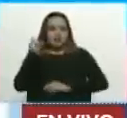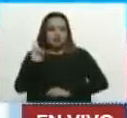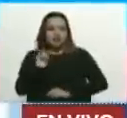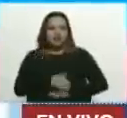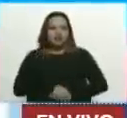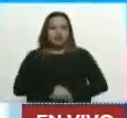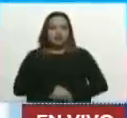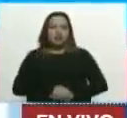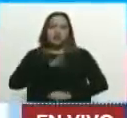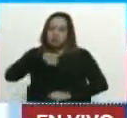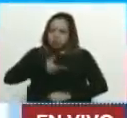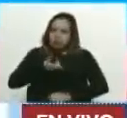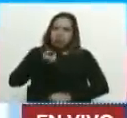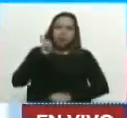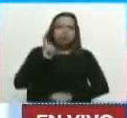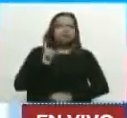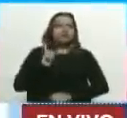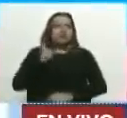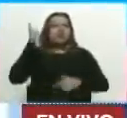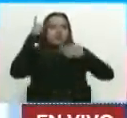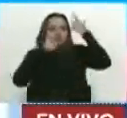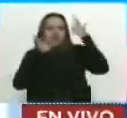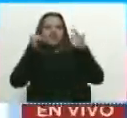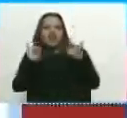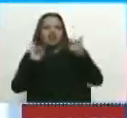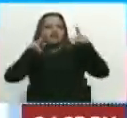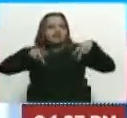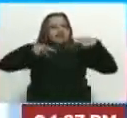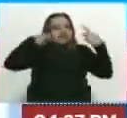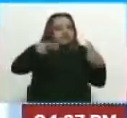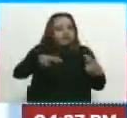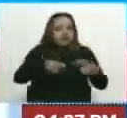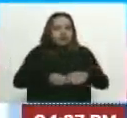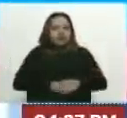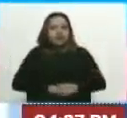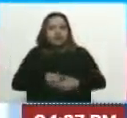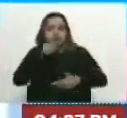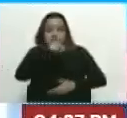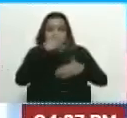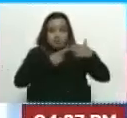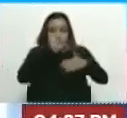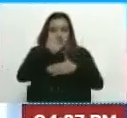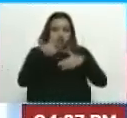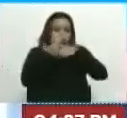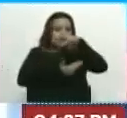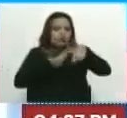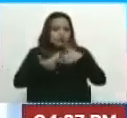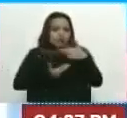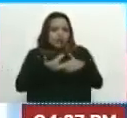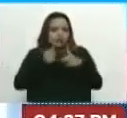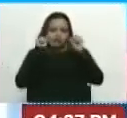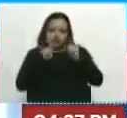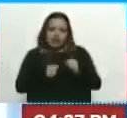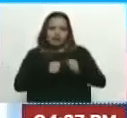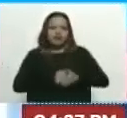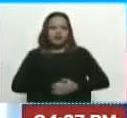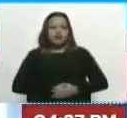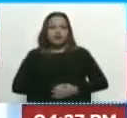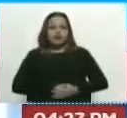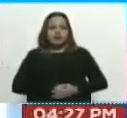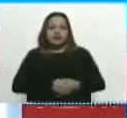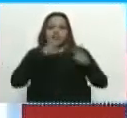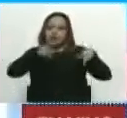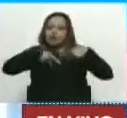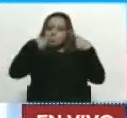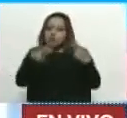puedo decir que Chávez es la actualización de ese proyecto revolucionario radical. Es la